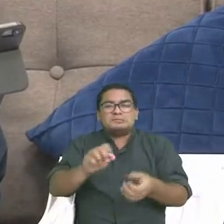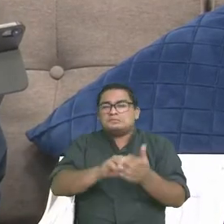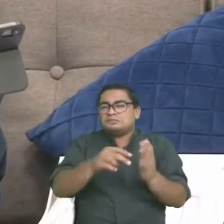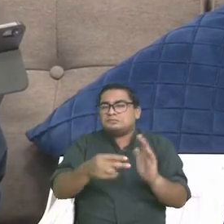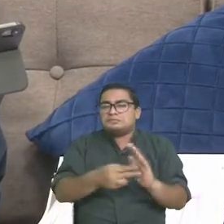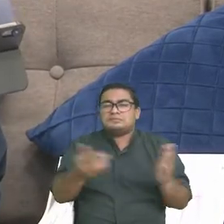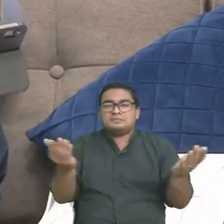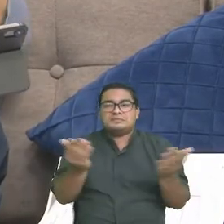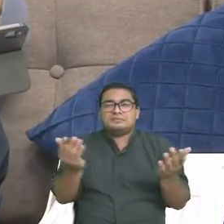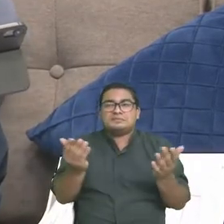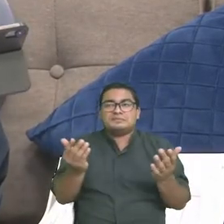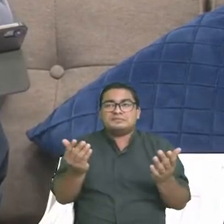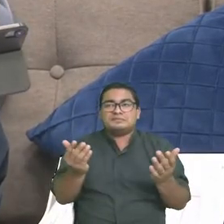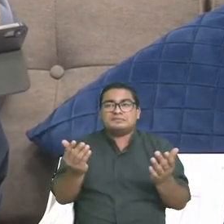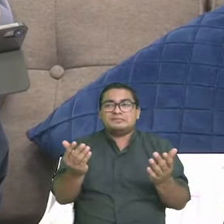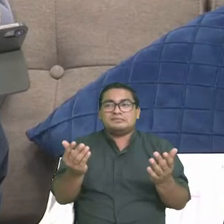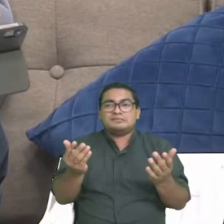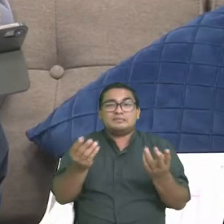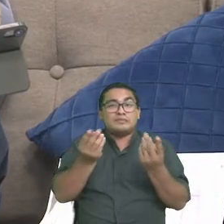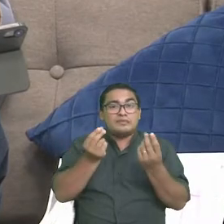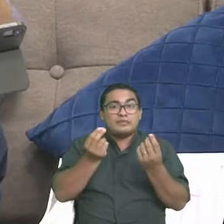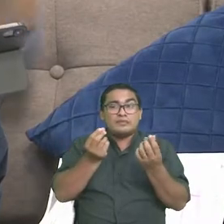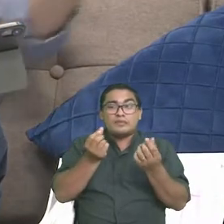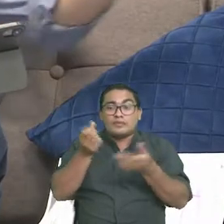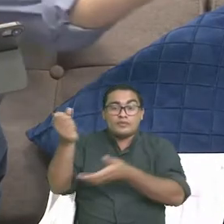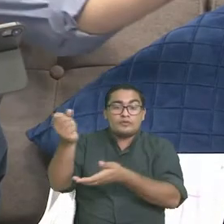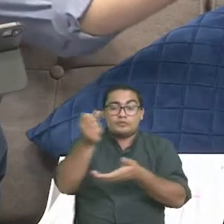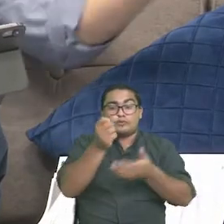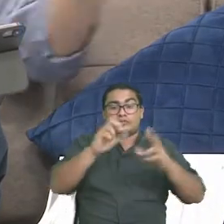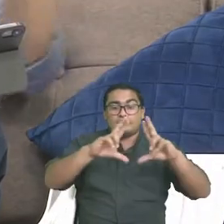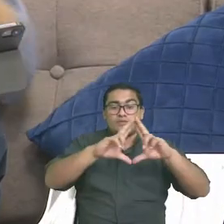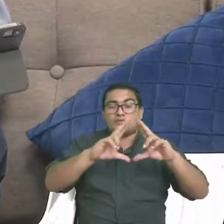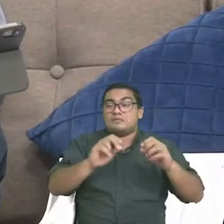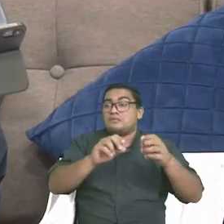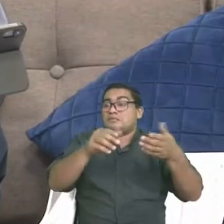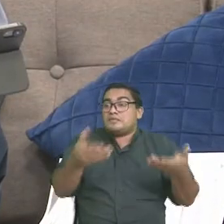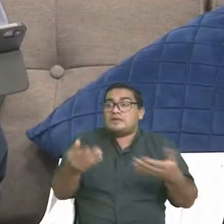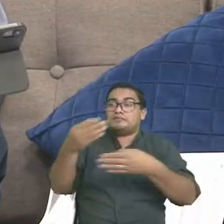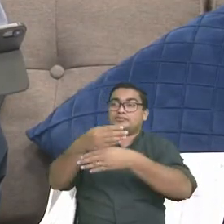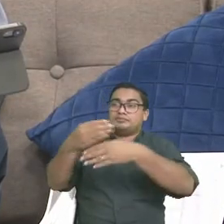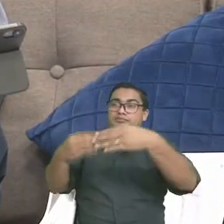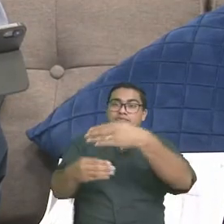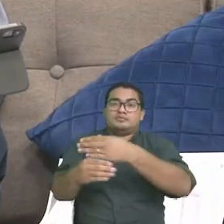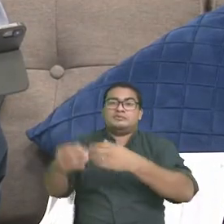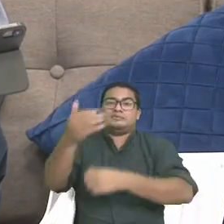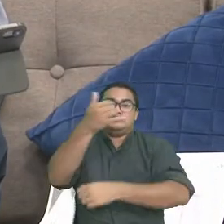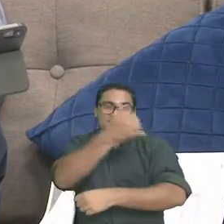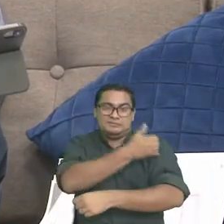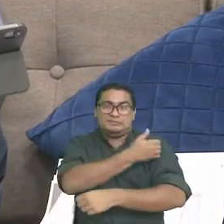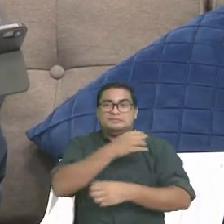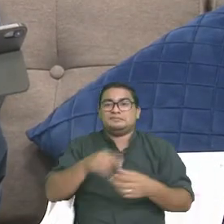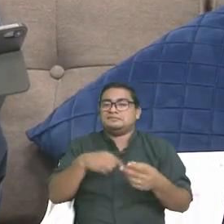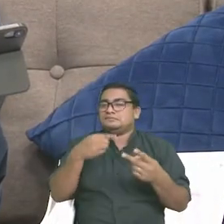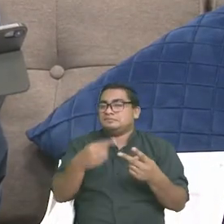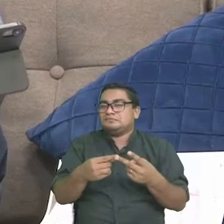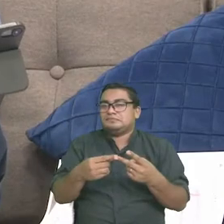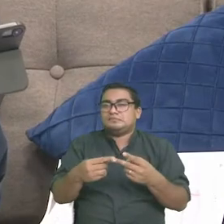significó? De que nosotros tuvimos más recursos para hacer los hospitales que planteaba Figueroa, para